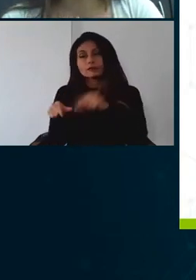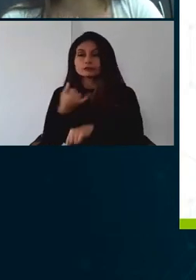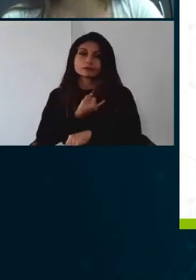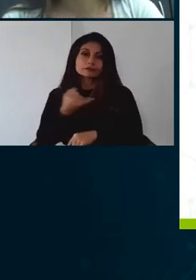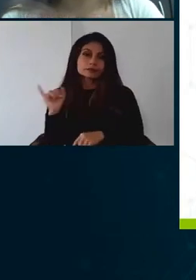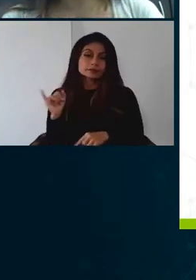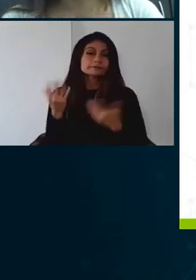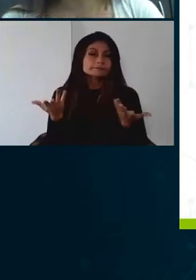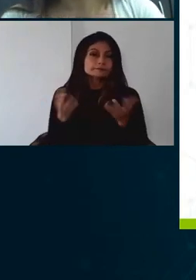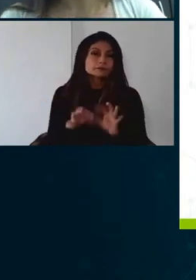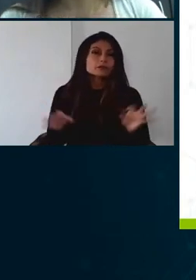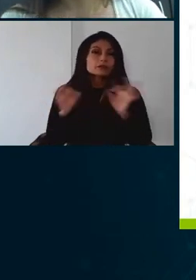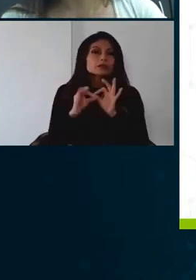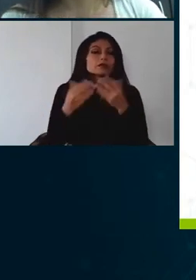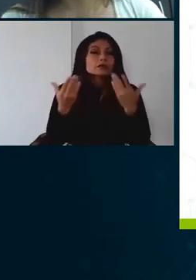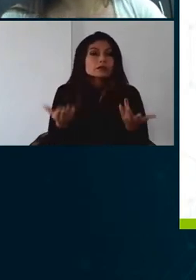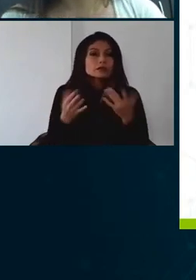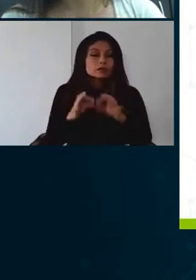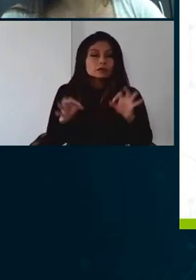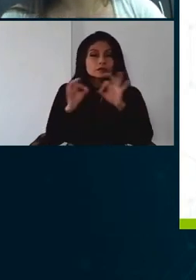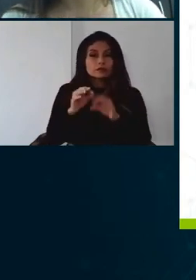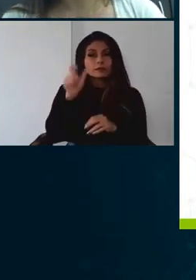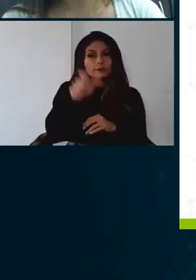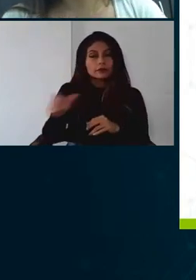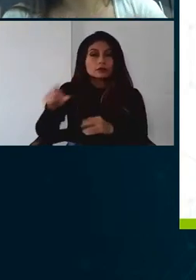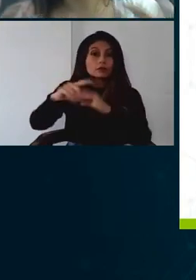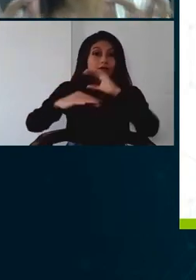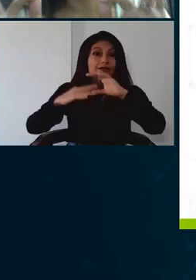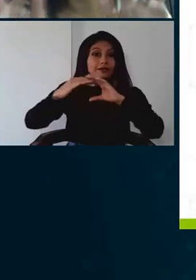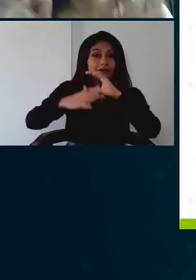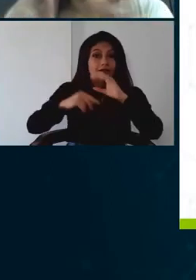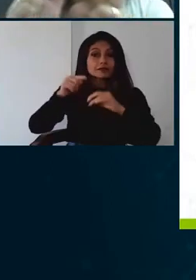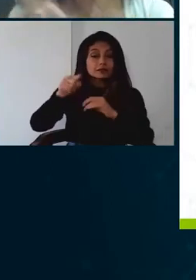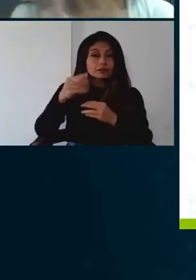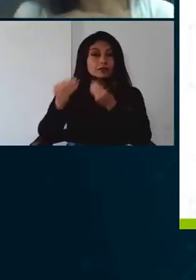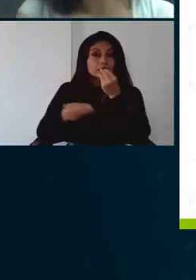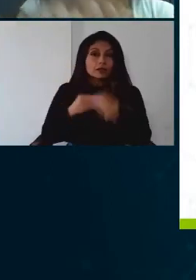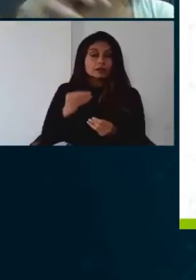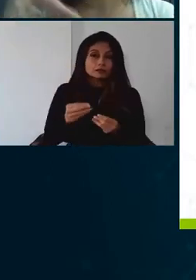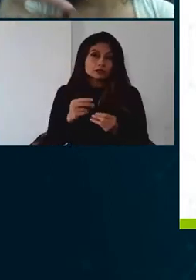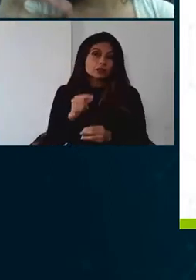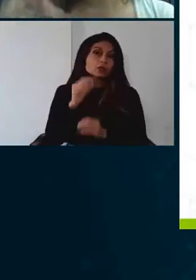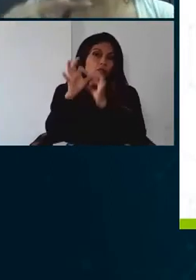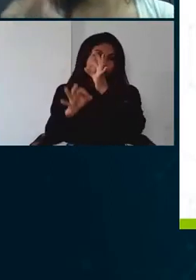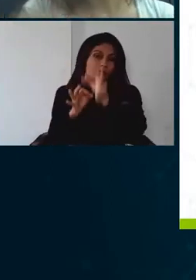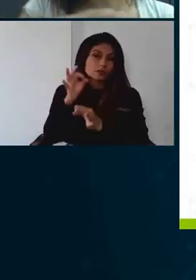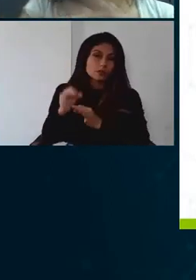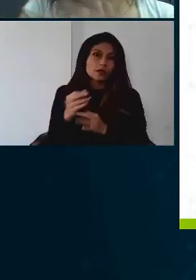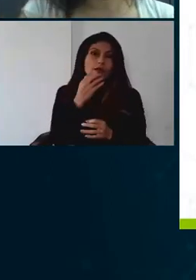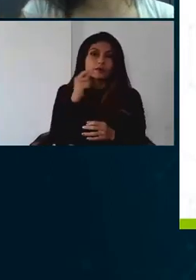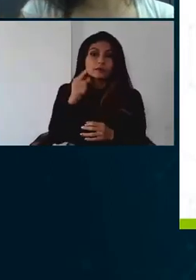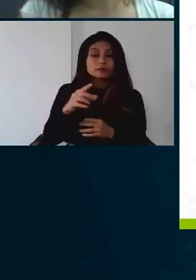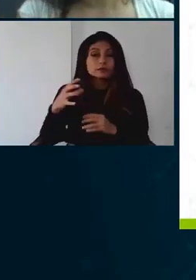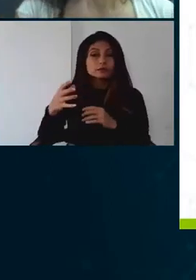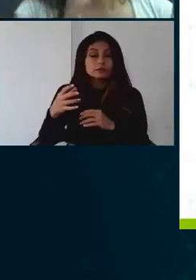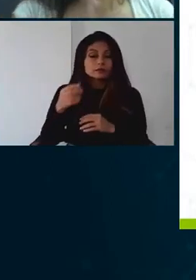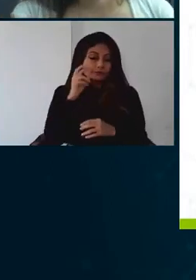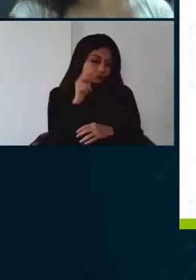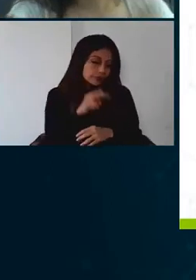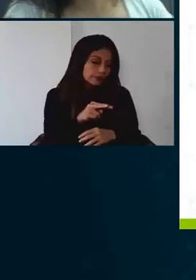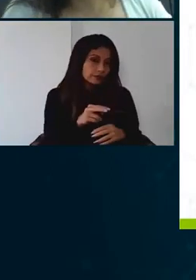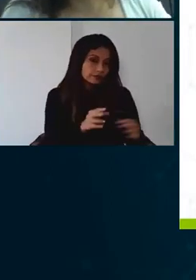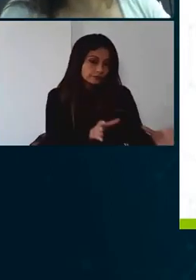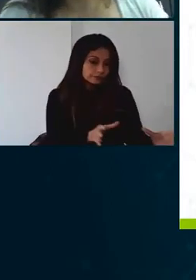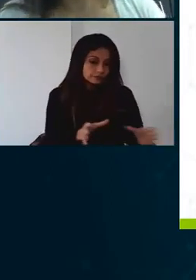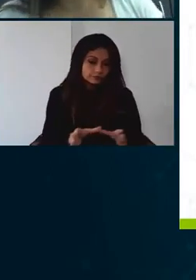que, digamos, ellos también sean protegidos y se vean que si ellos encuentran su bolsita con todo separado, los